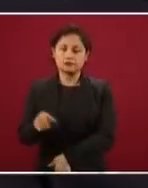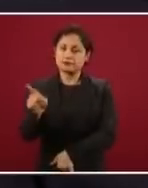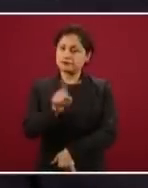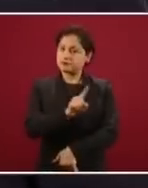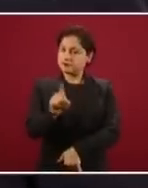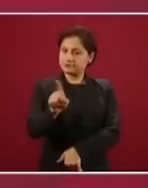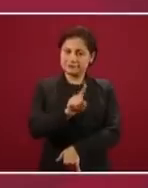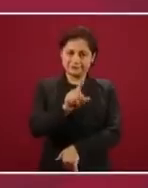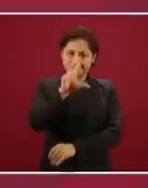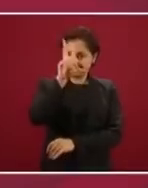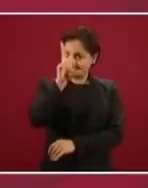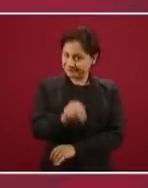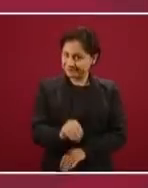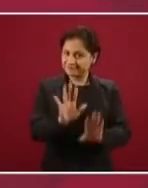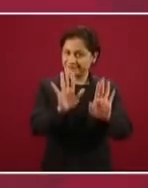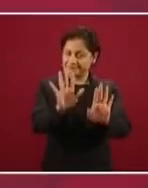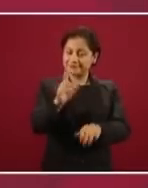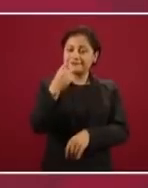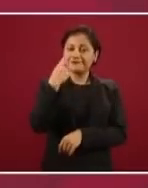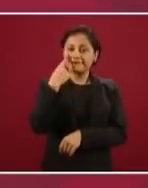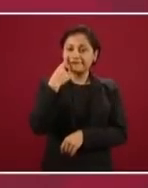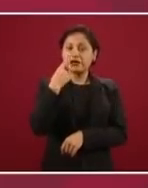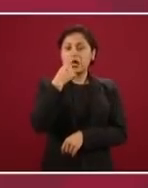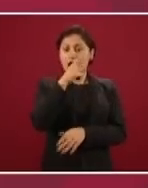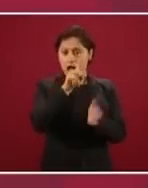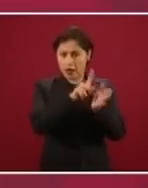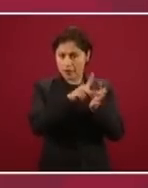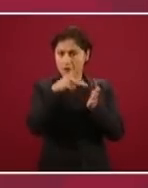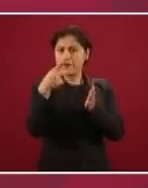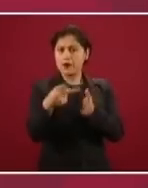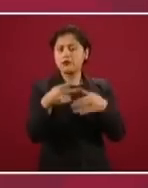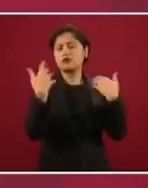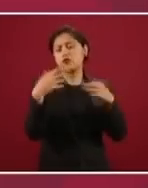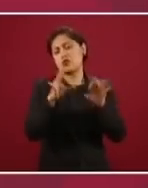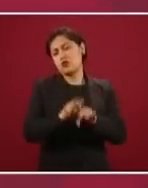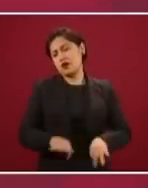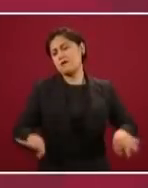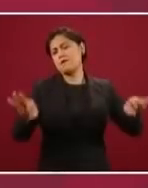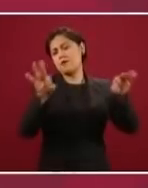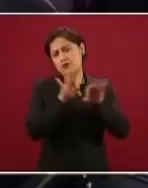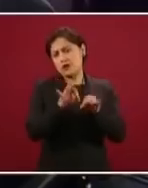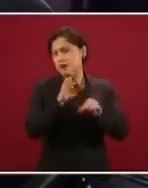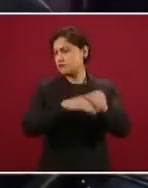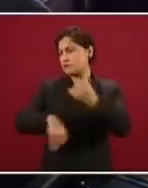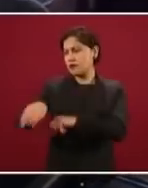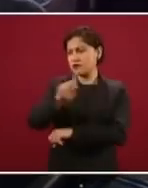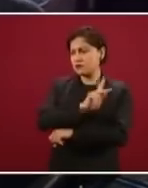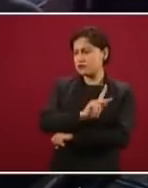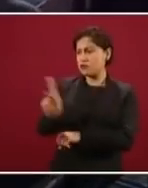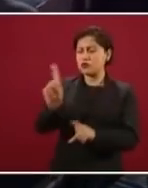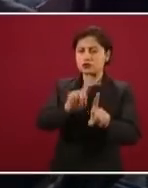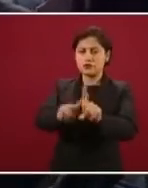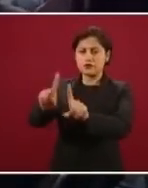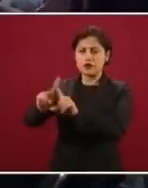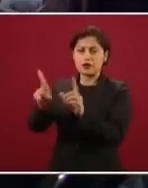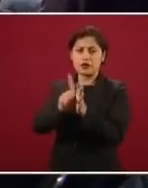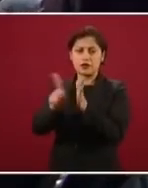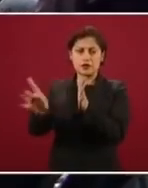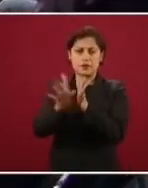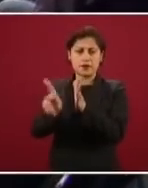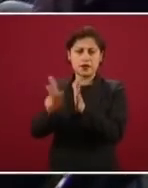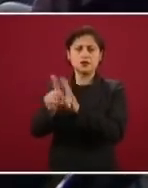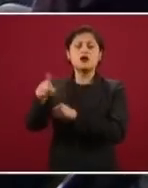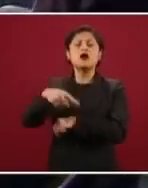sí es importante es de periódico hay que respetar todos los medios de información pero